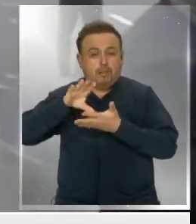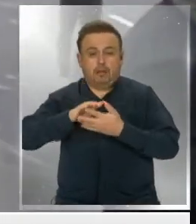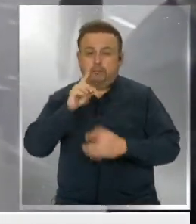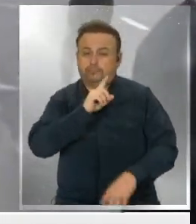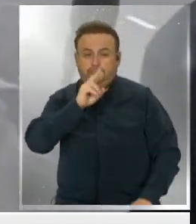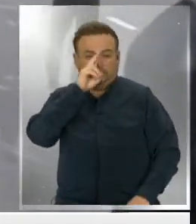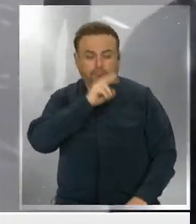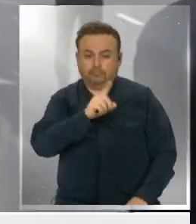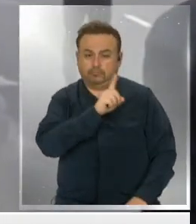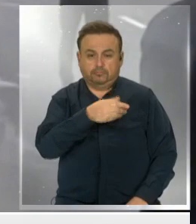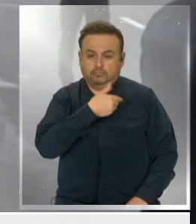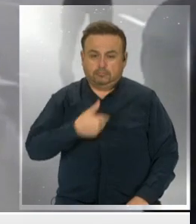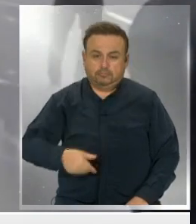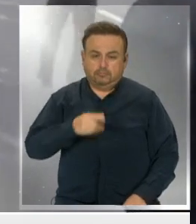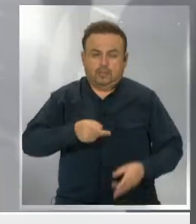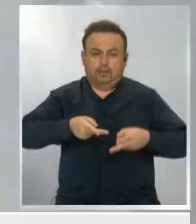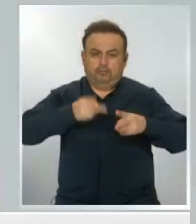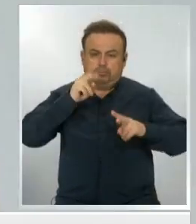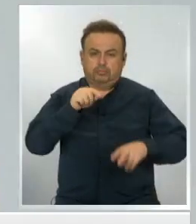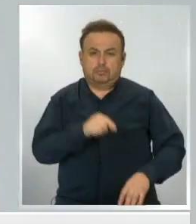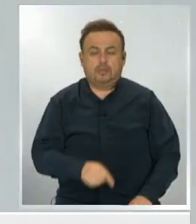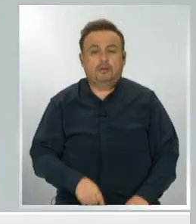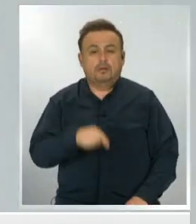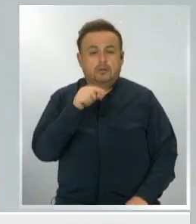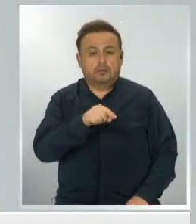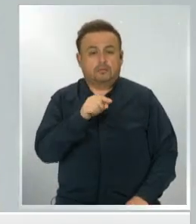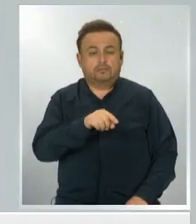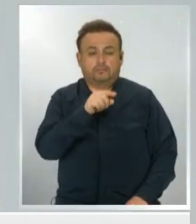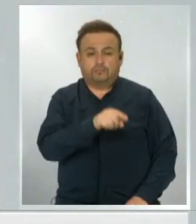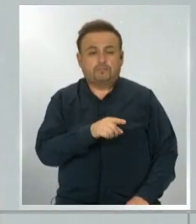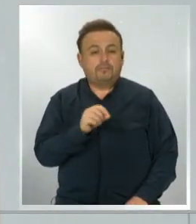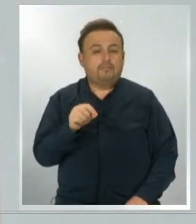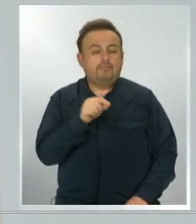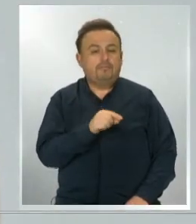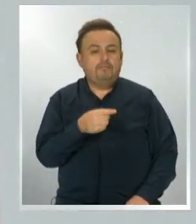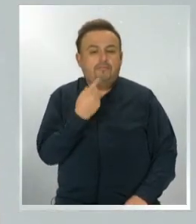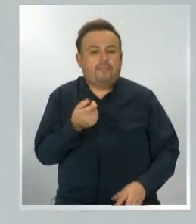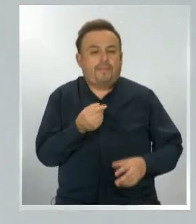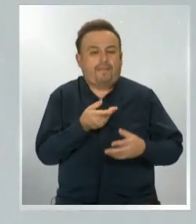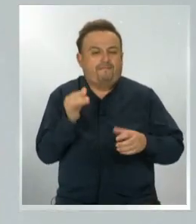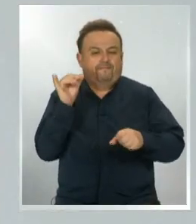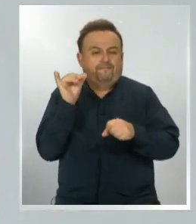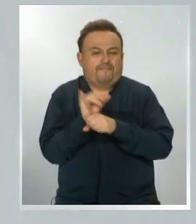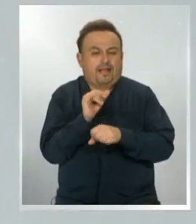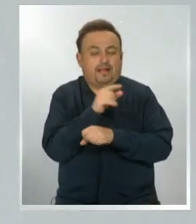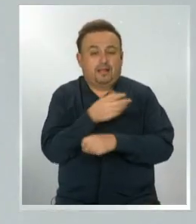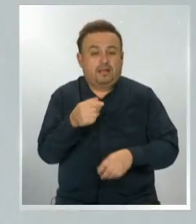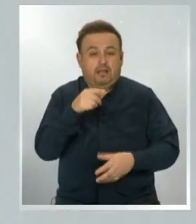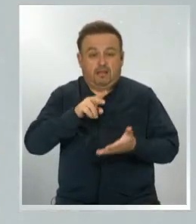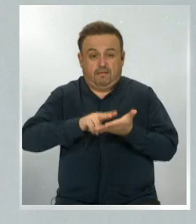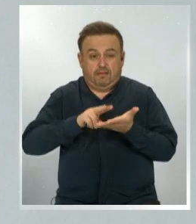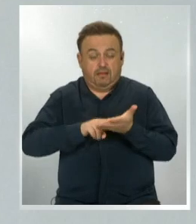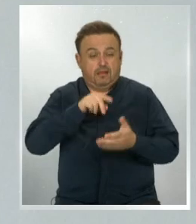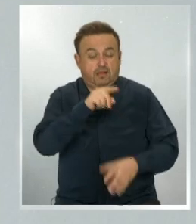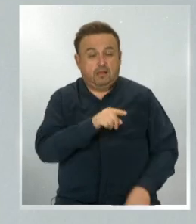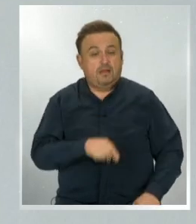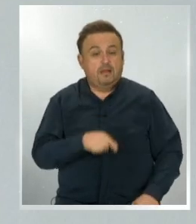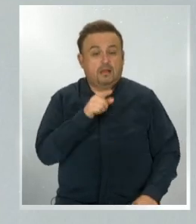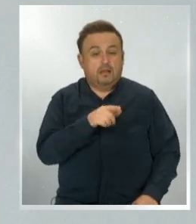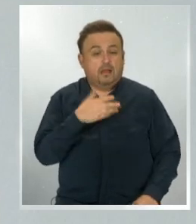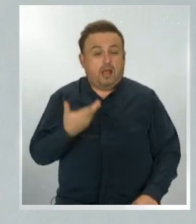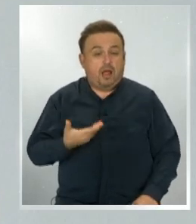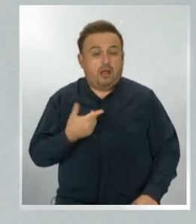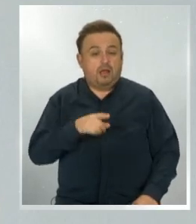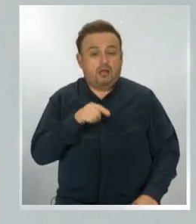lo reconocen como presidente legítimo. Esta supuesta inauguración es obviamente una farsa. En realidad, Lukashenko acaba